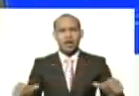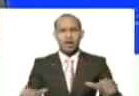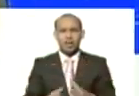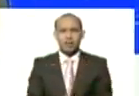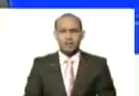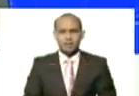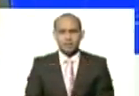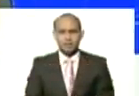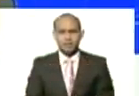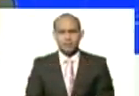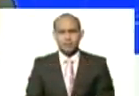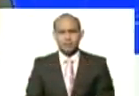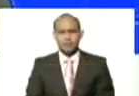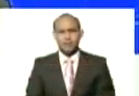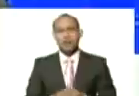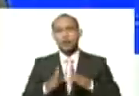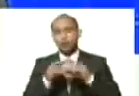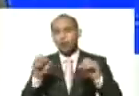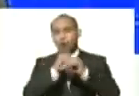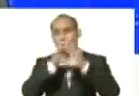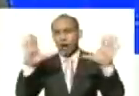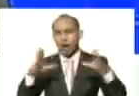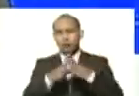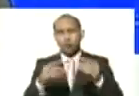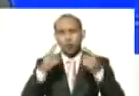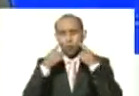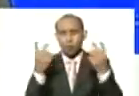engaño. Que nadie baje la guardia.